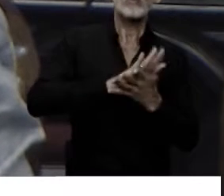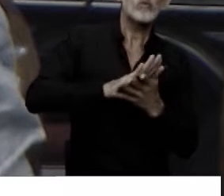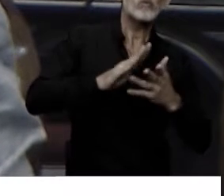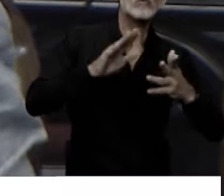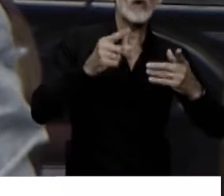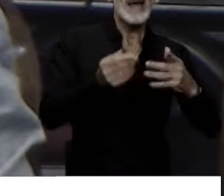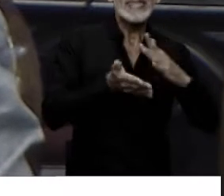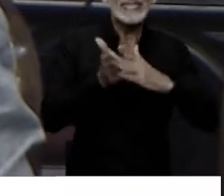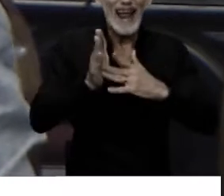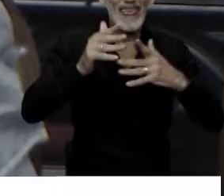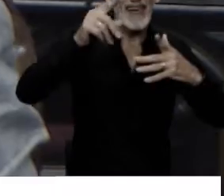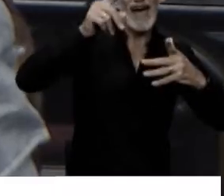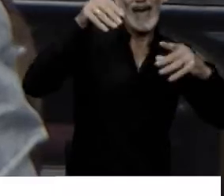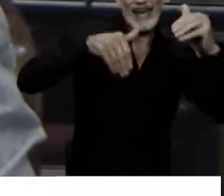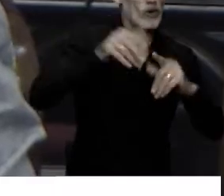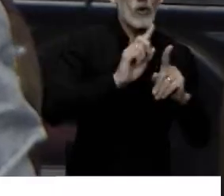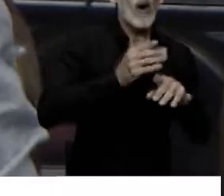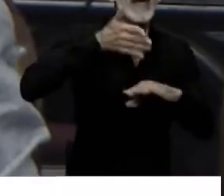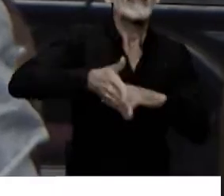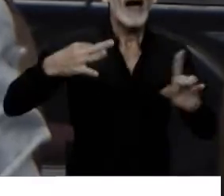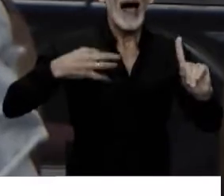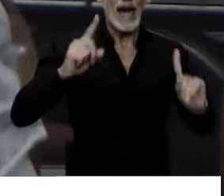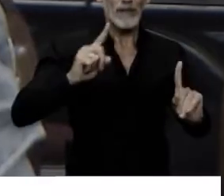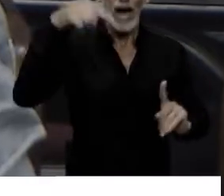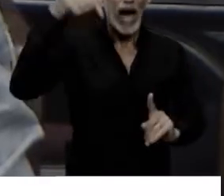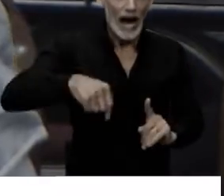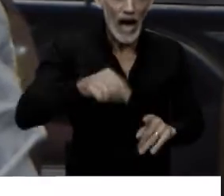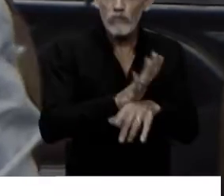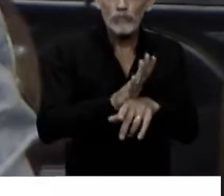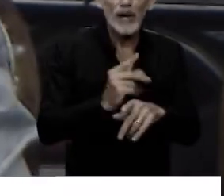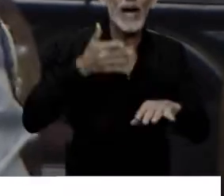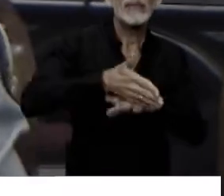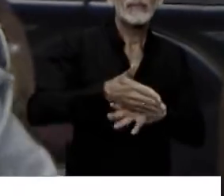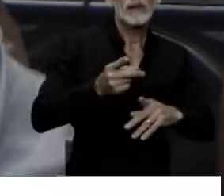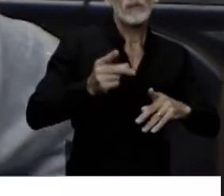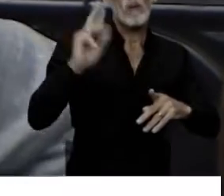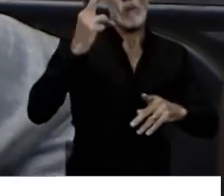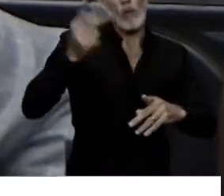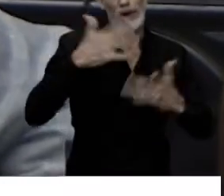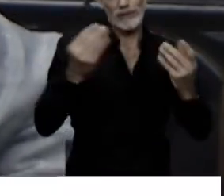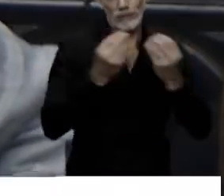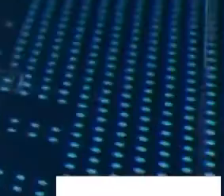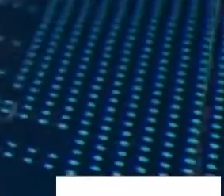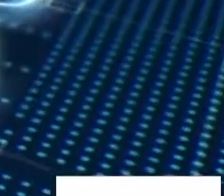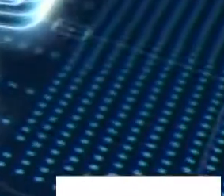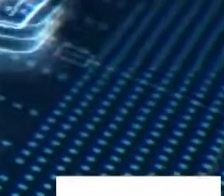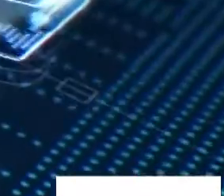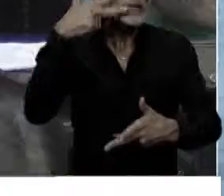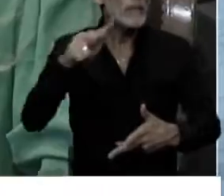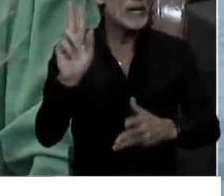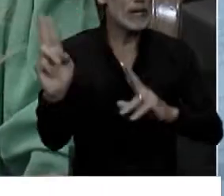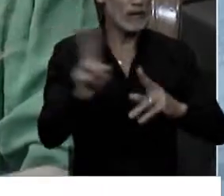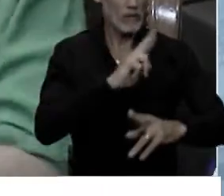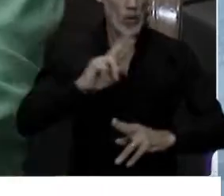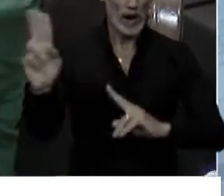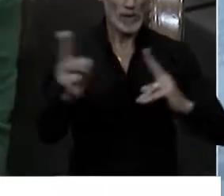era una entrada a la vida. Hoy acá le estamos dando una entrada a la muerte. Muchísimas gracias, señor presidente.